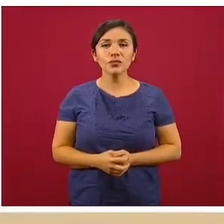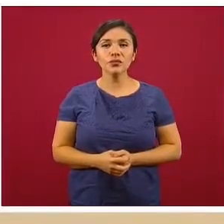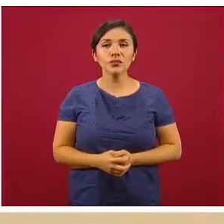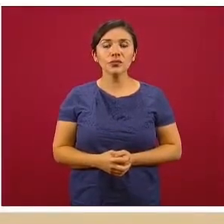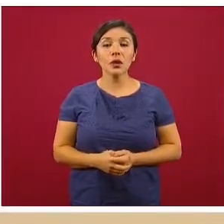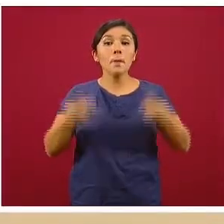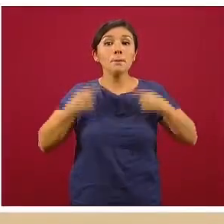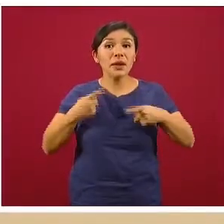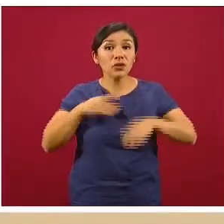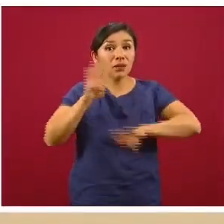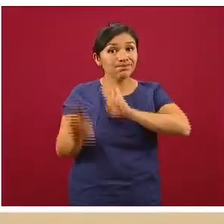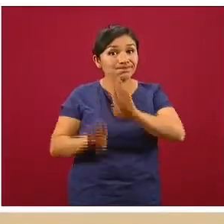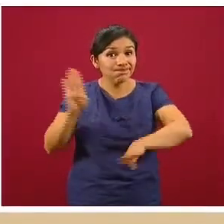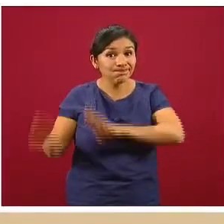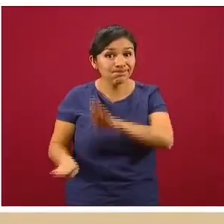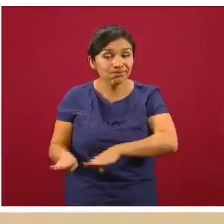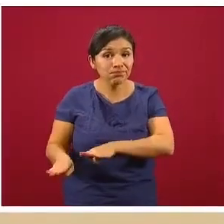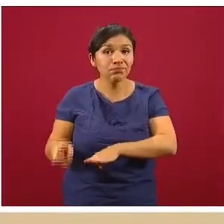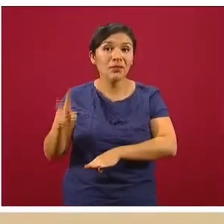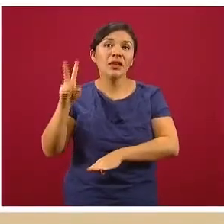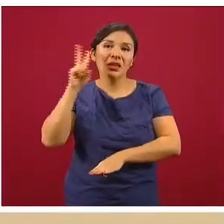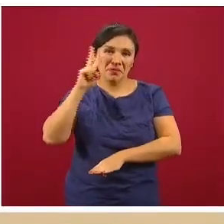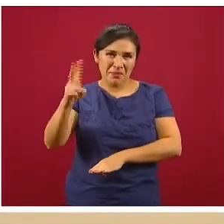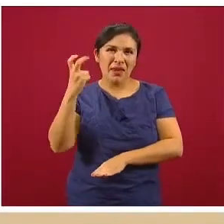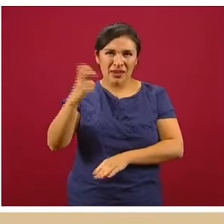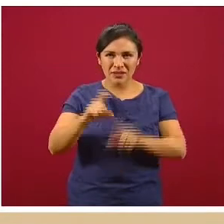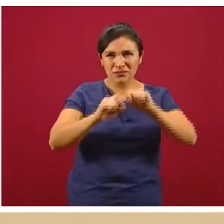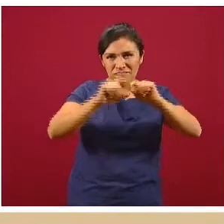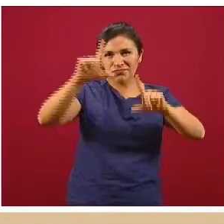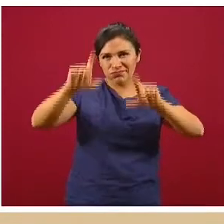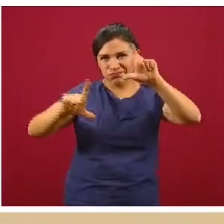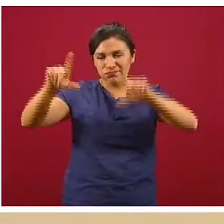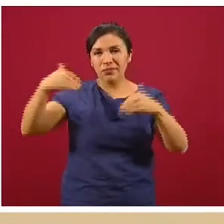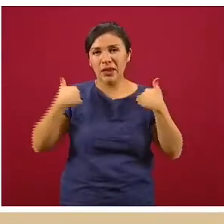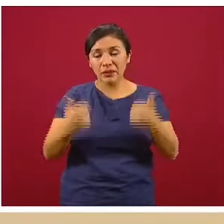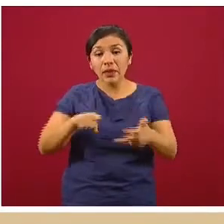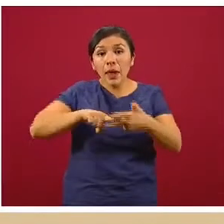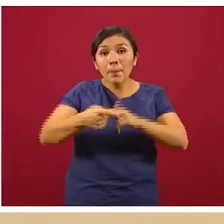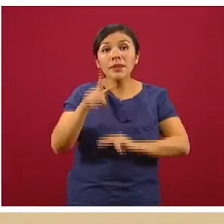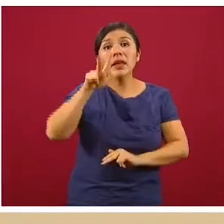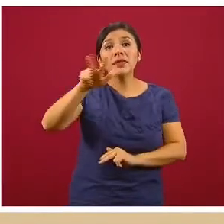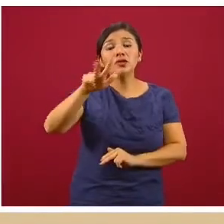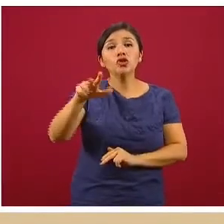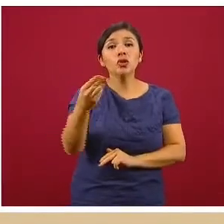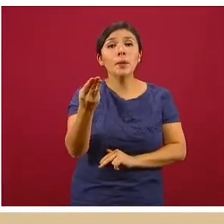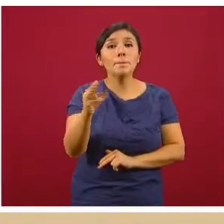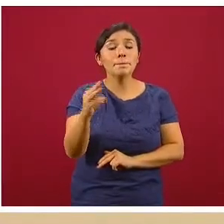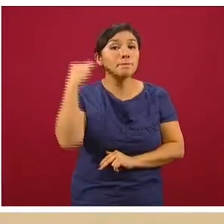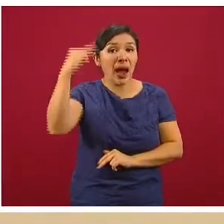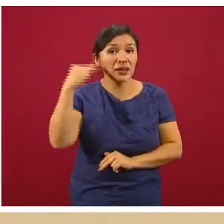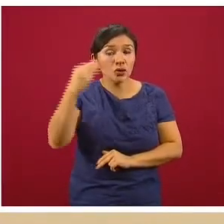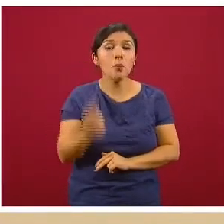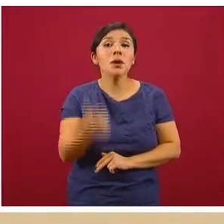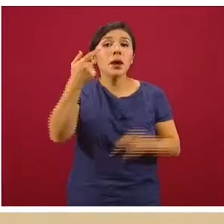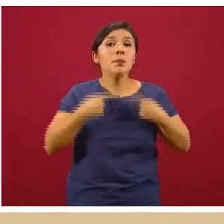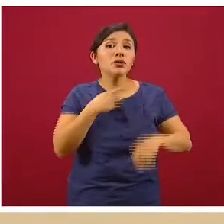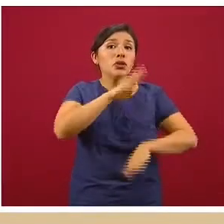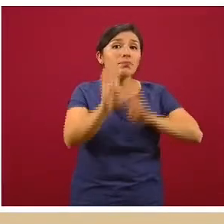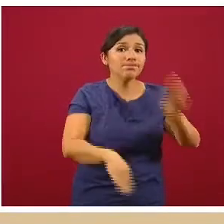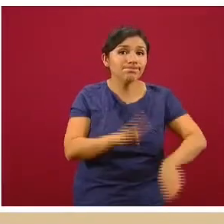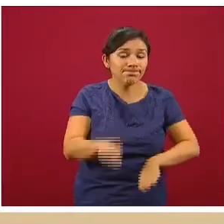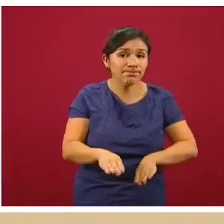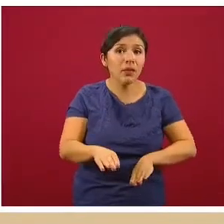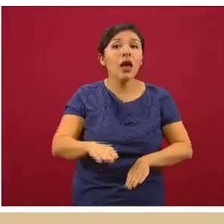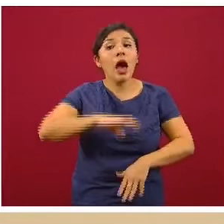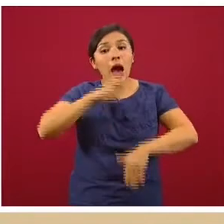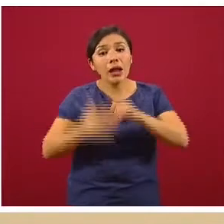Las defunciones se presentan como se muestra en la gráfica. Recordar que la gráfica empezó el 18 de marzo, fecha de la primera defunción, y termina